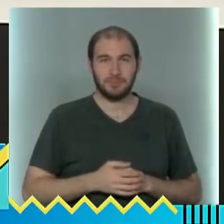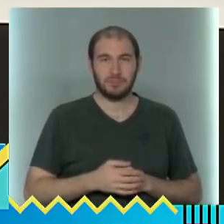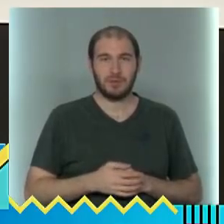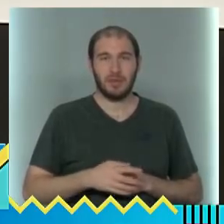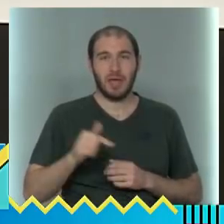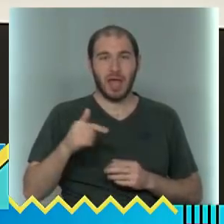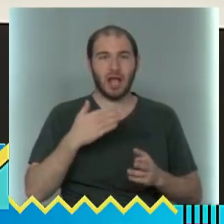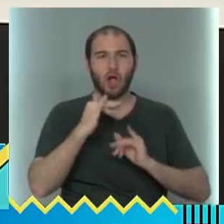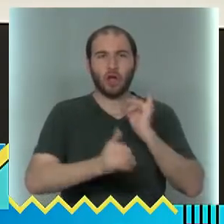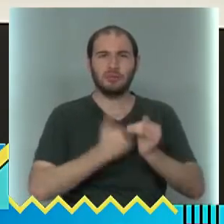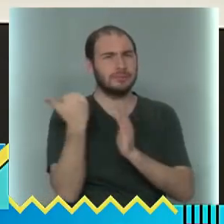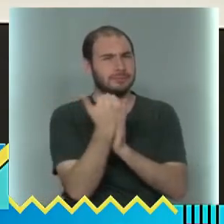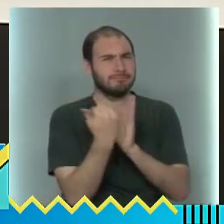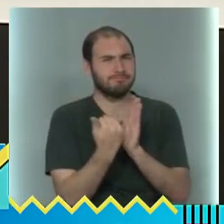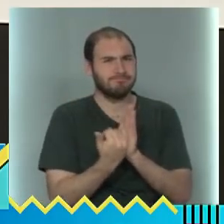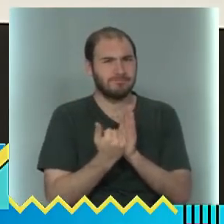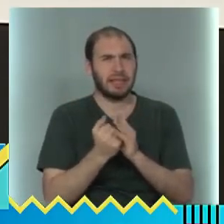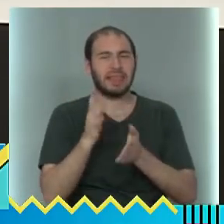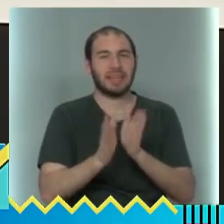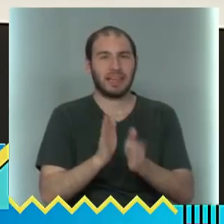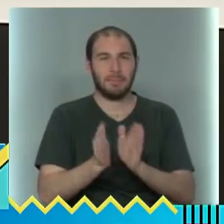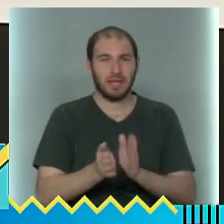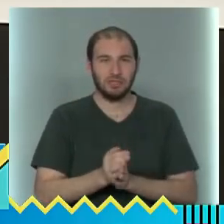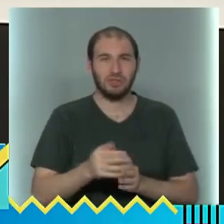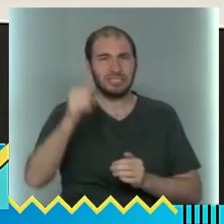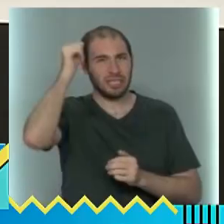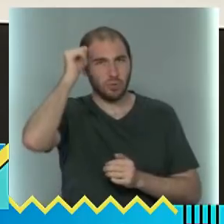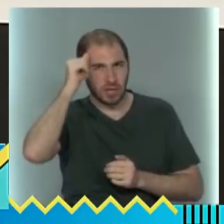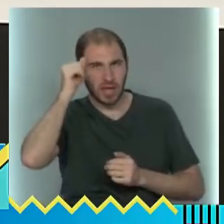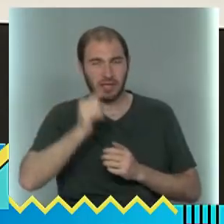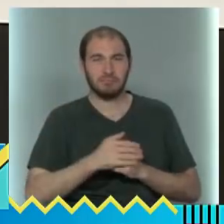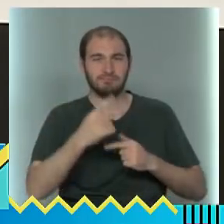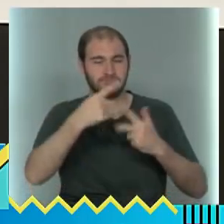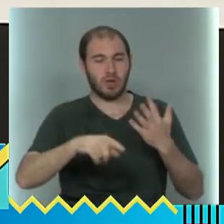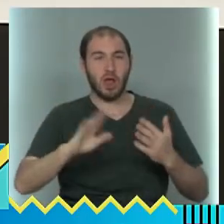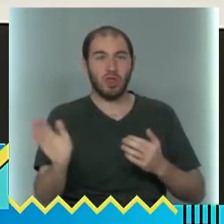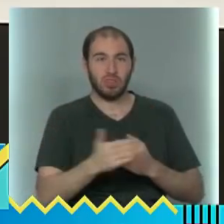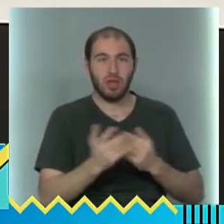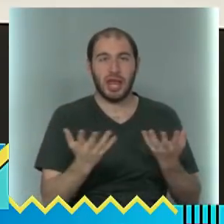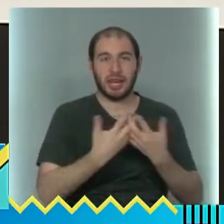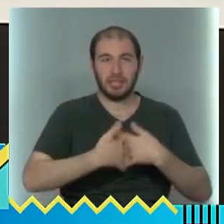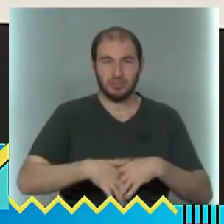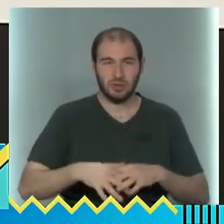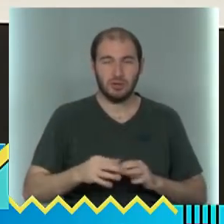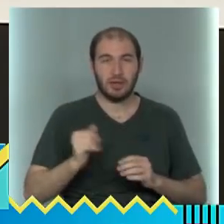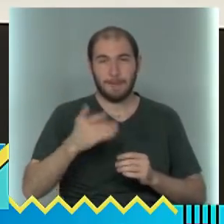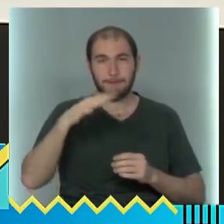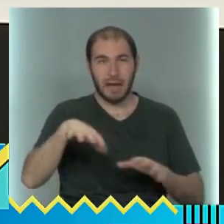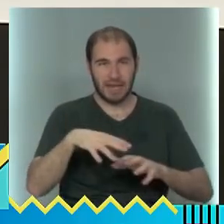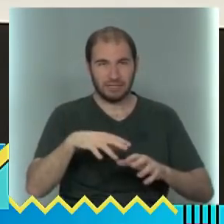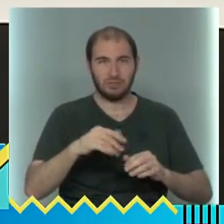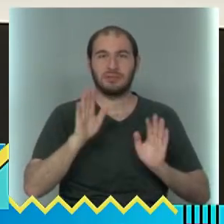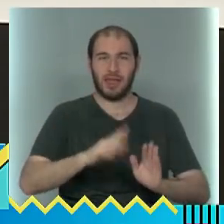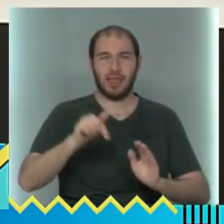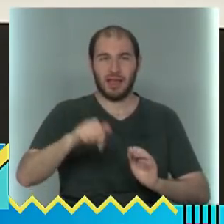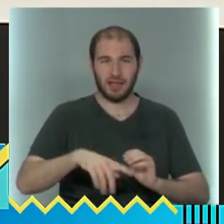ya para hablar específicamente de los tratamientos, de las cirugías, de todo esto que tiene que ver y está relacionado con el Parkinson.